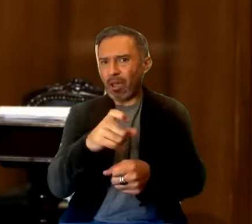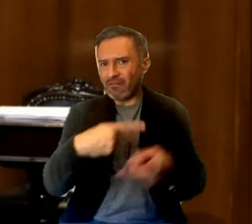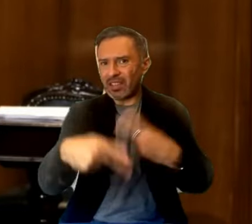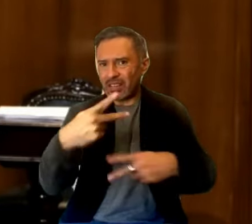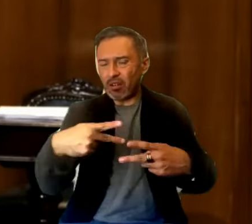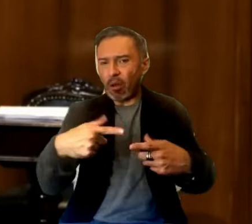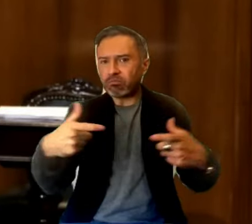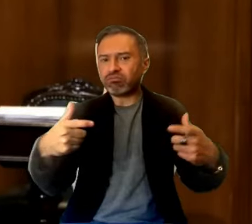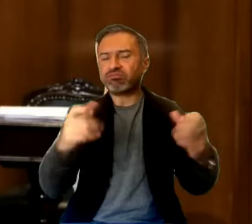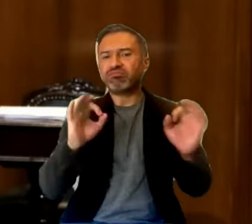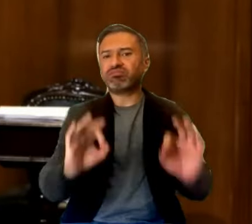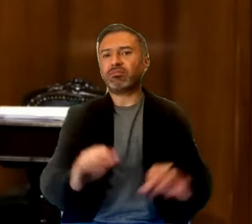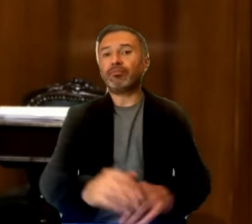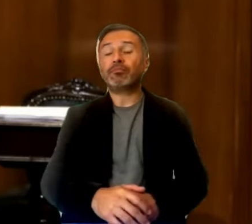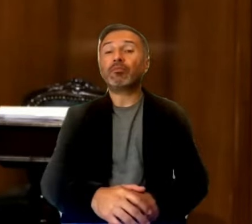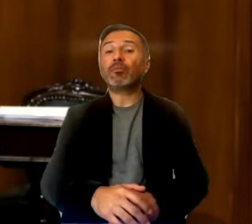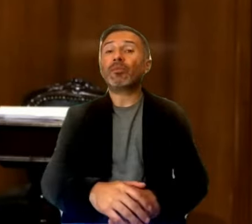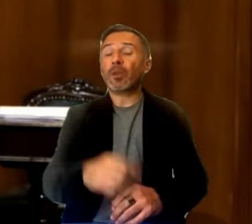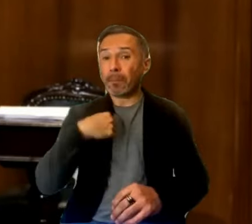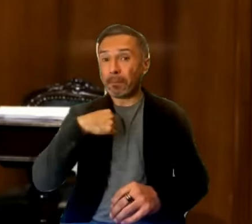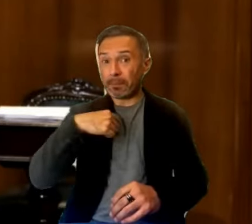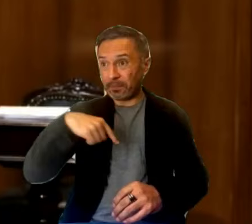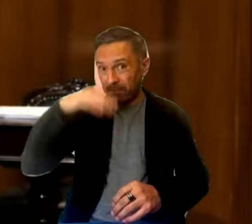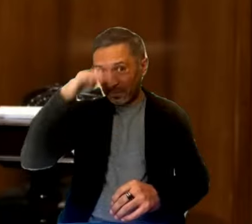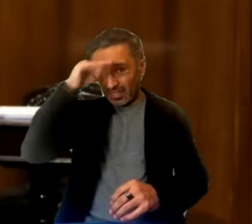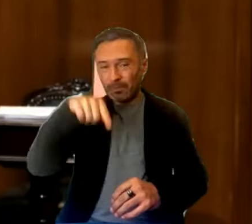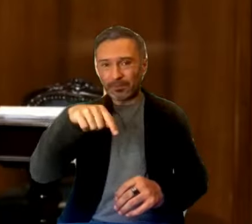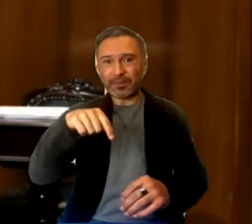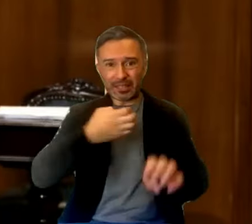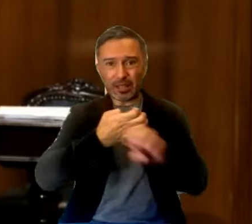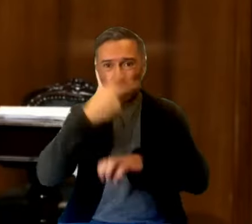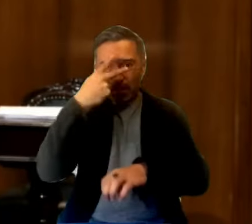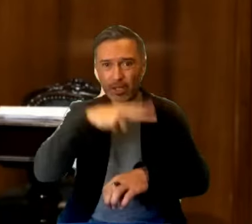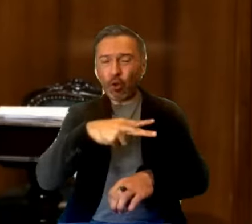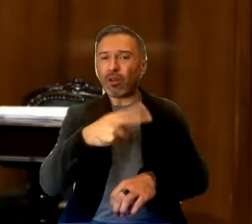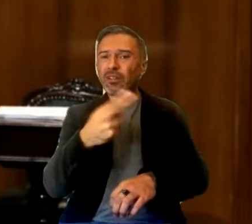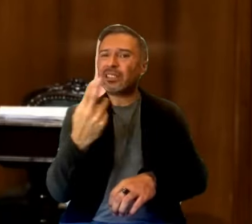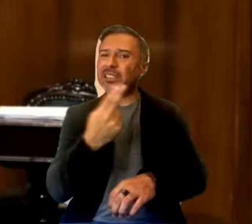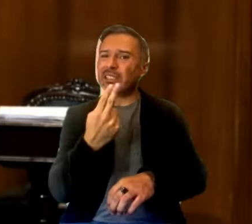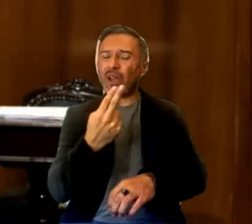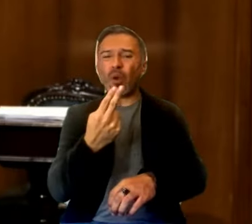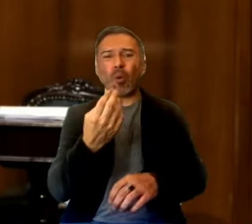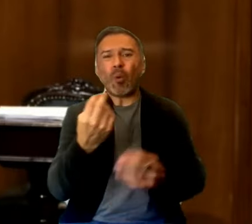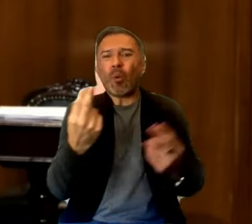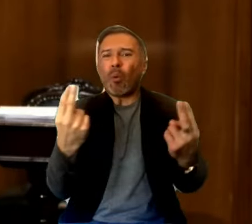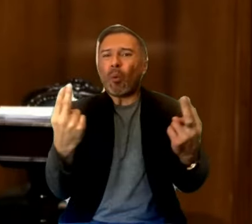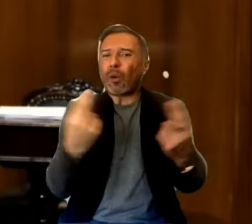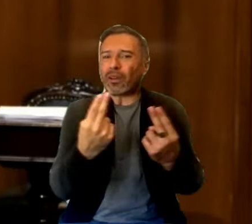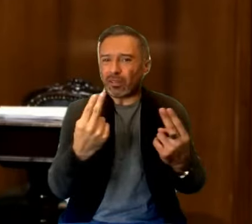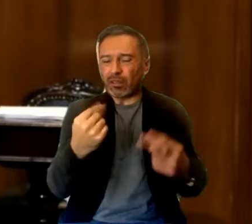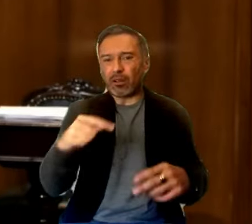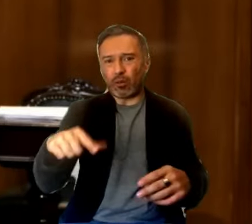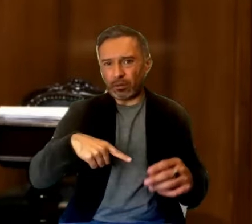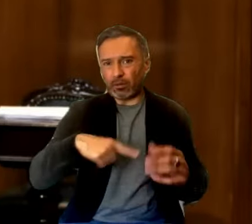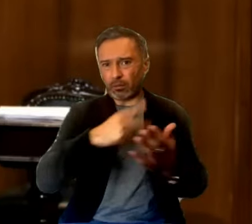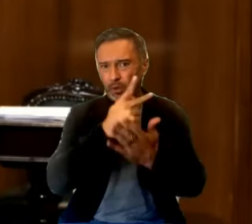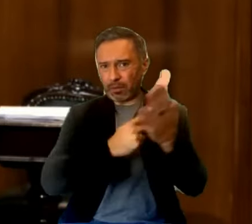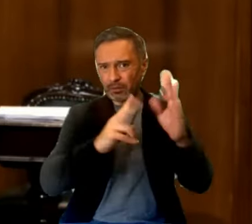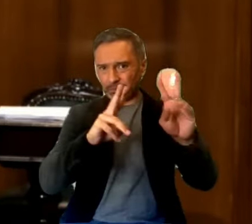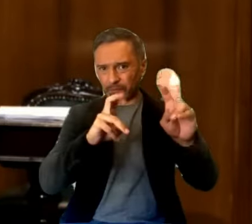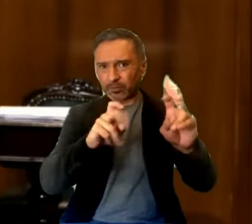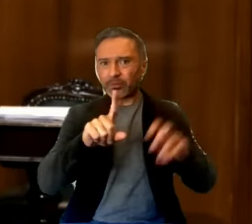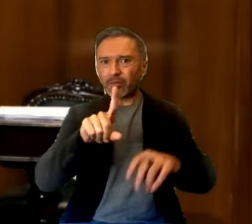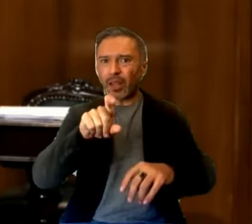urgente establecer una agenda para el Estado de México en materia de abastecimiento de agua y para impulsar